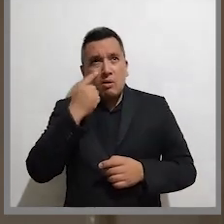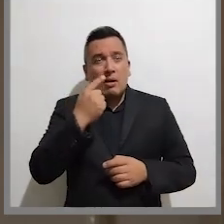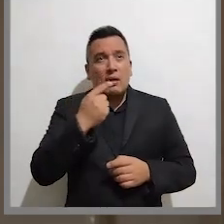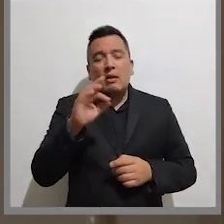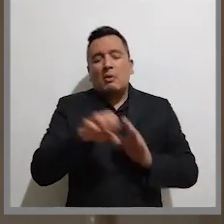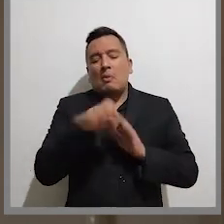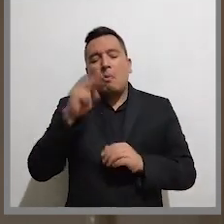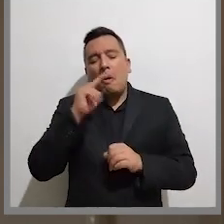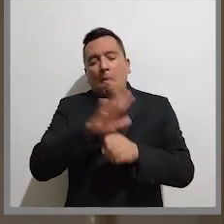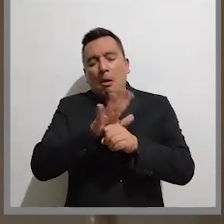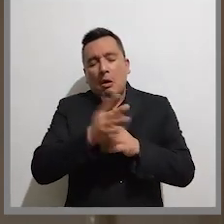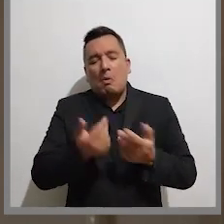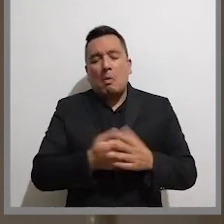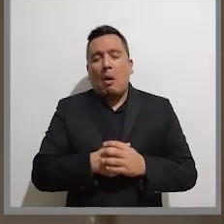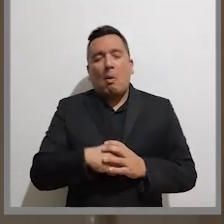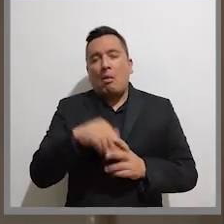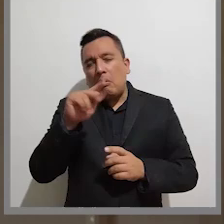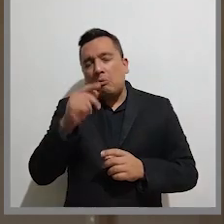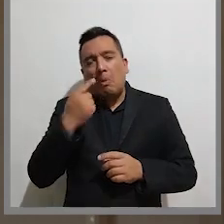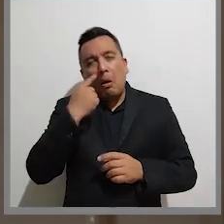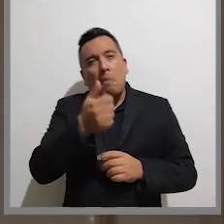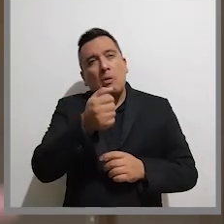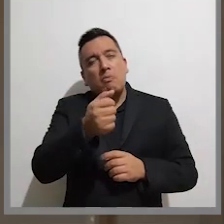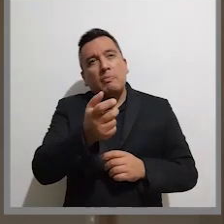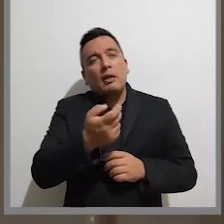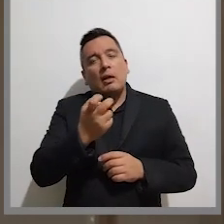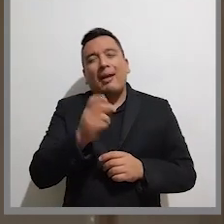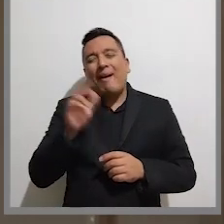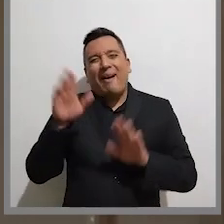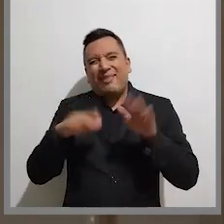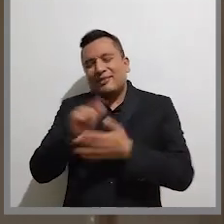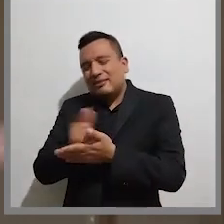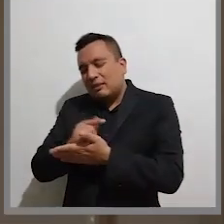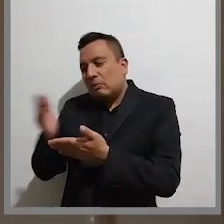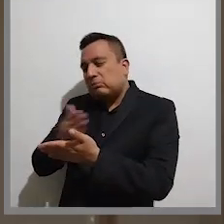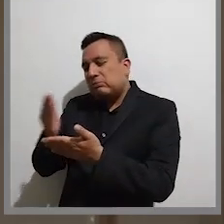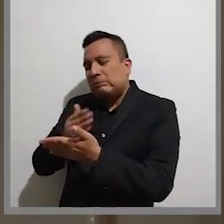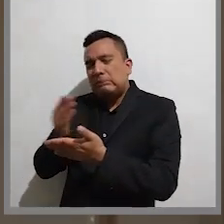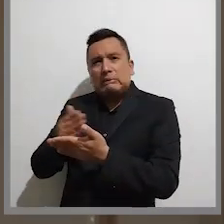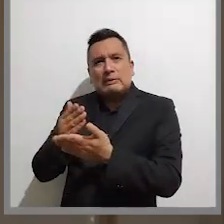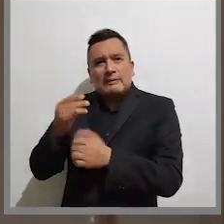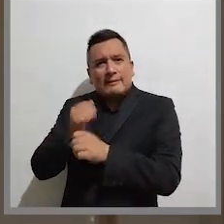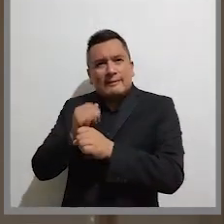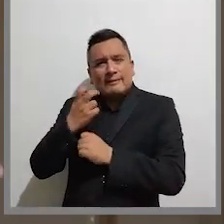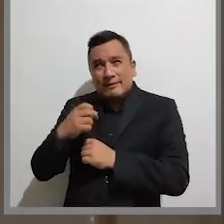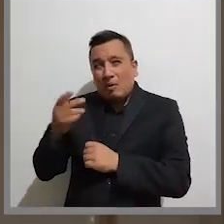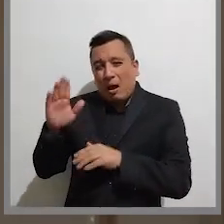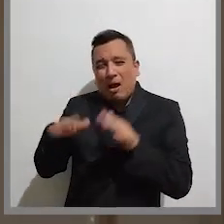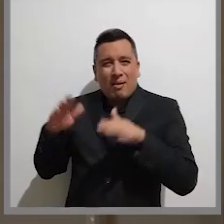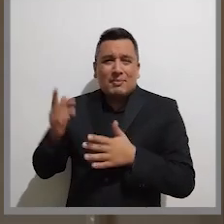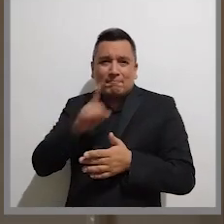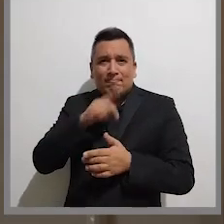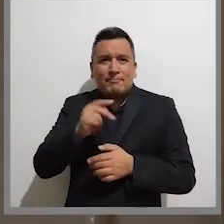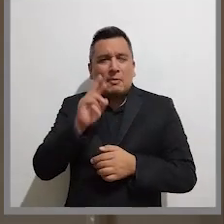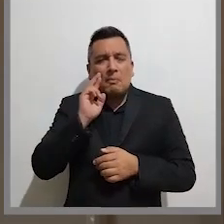viendo tal vez una serie, una película, que pues estar leyendo una bibliografía amplia de la historia y derechos